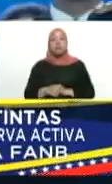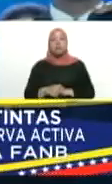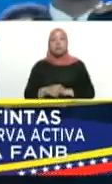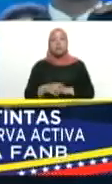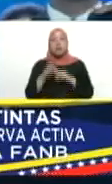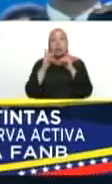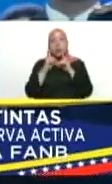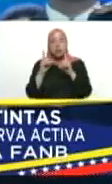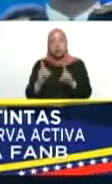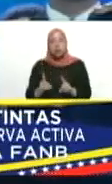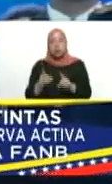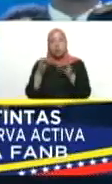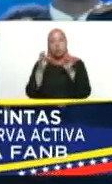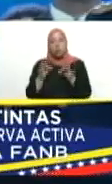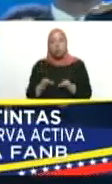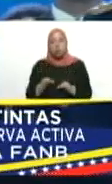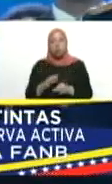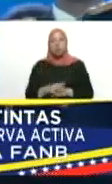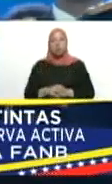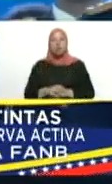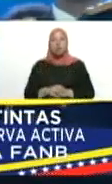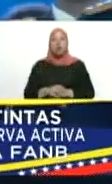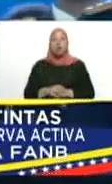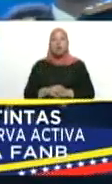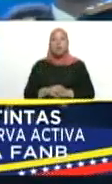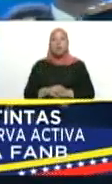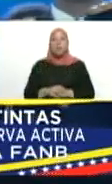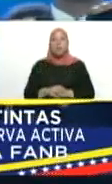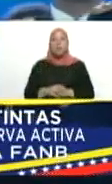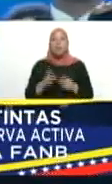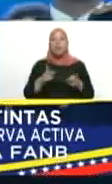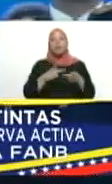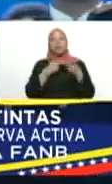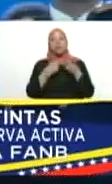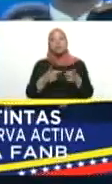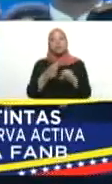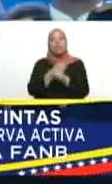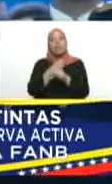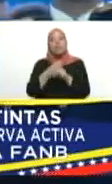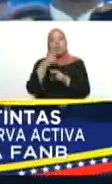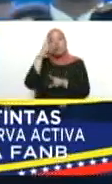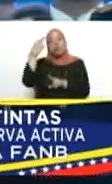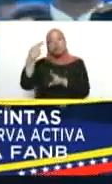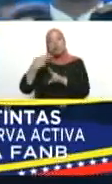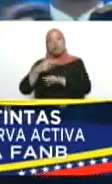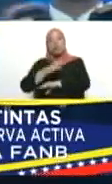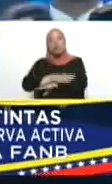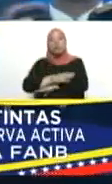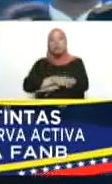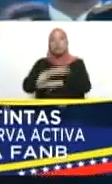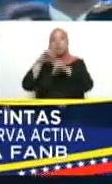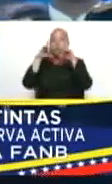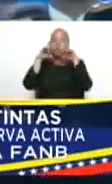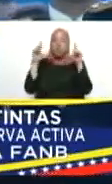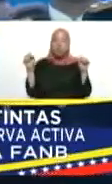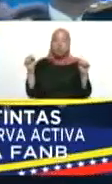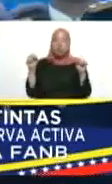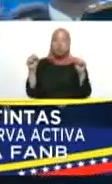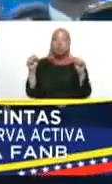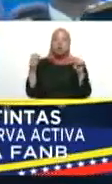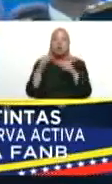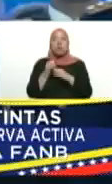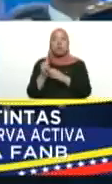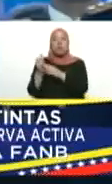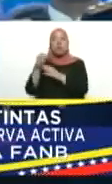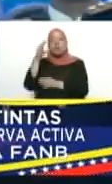decidido ratificar por sus valores de honestidad, de moral, profesionalismo y por su